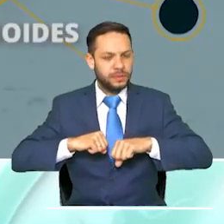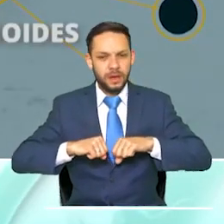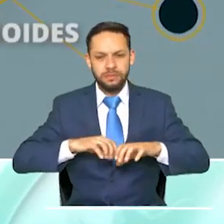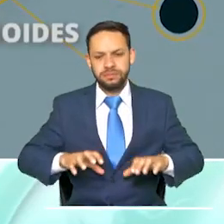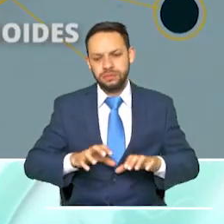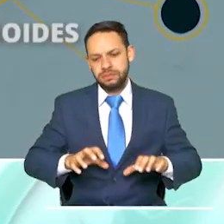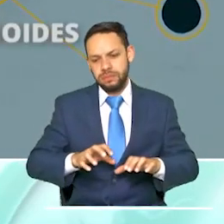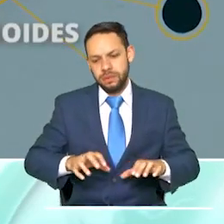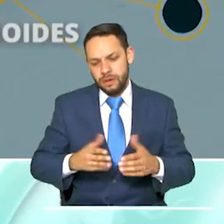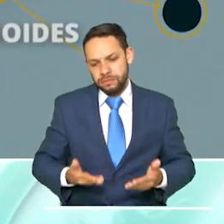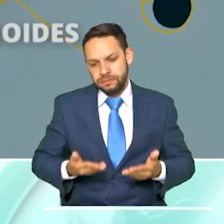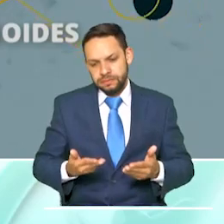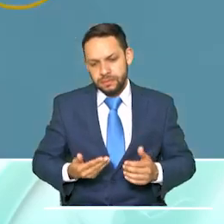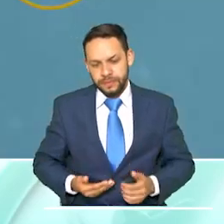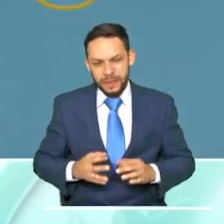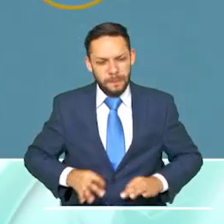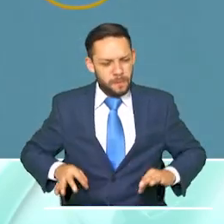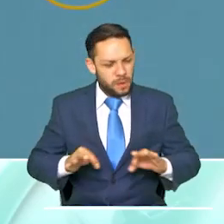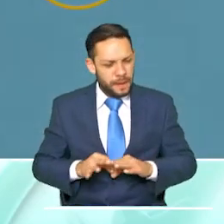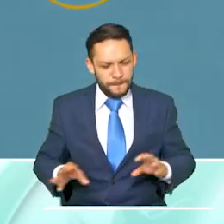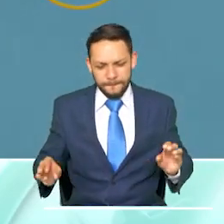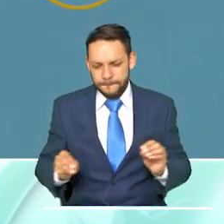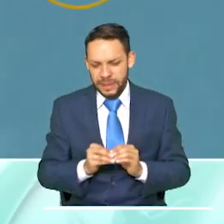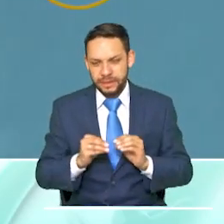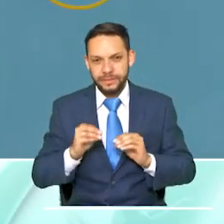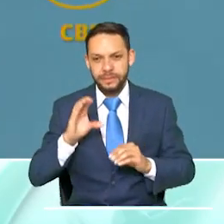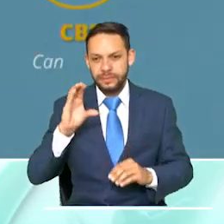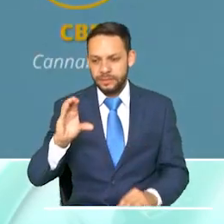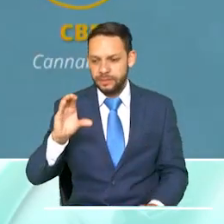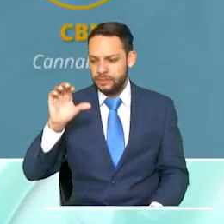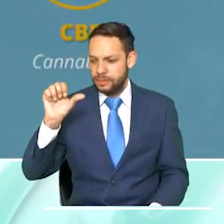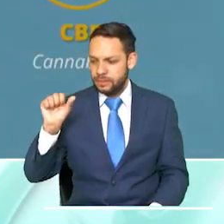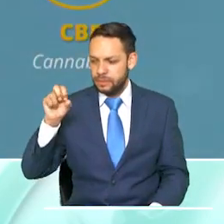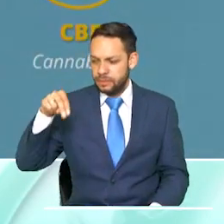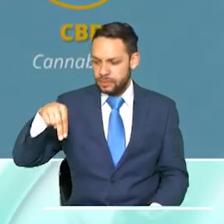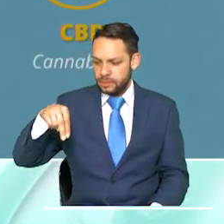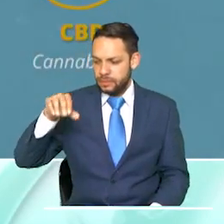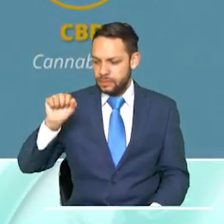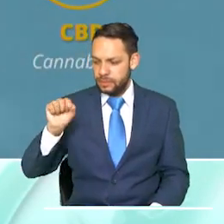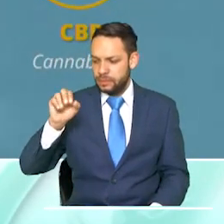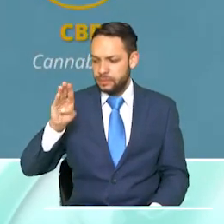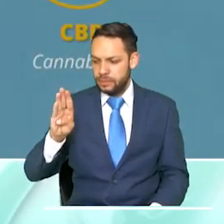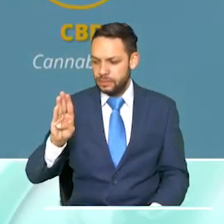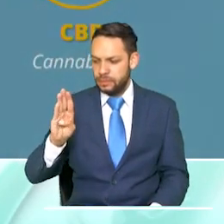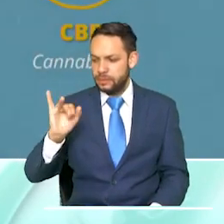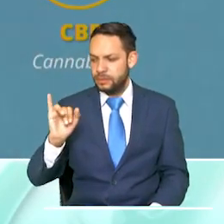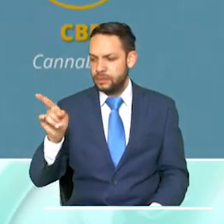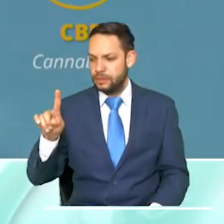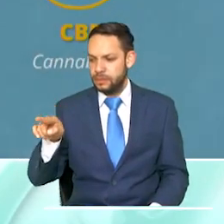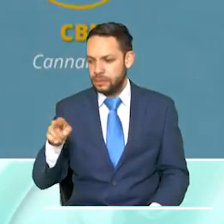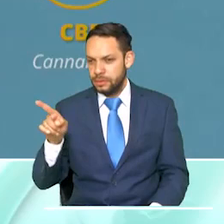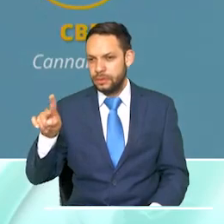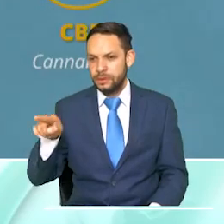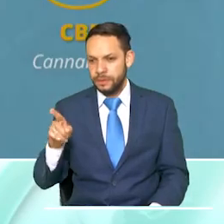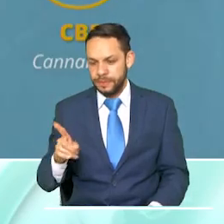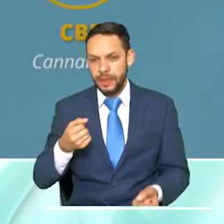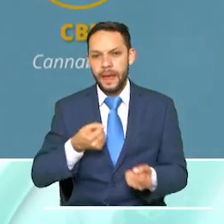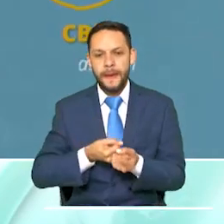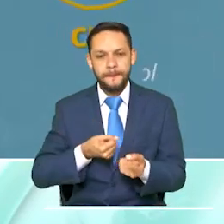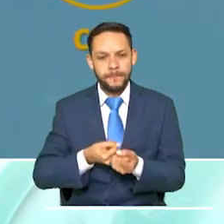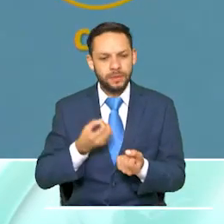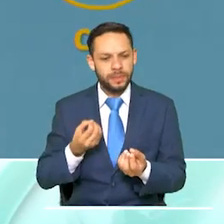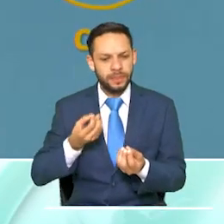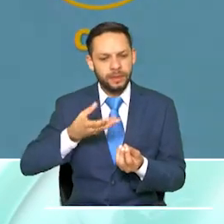activo. Y en el cannabis existen varios tipos de cannabinoides, que